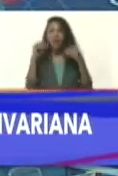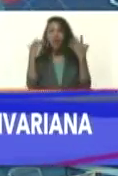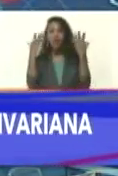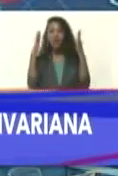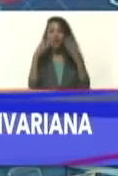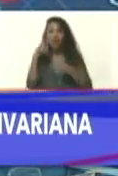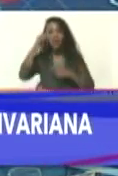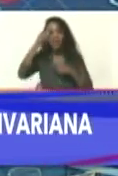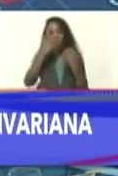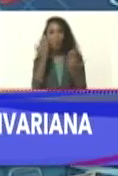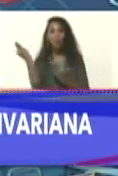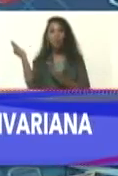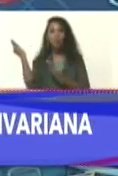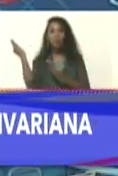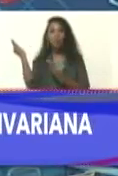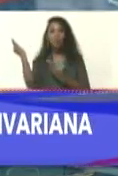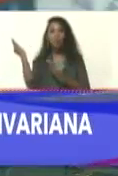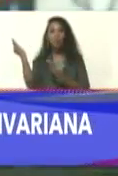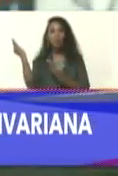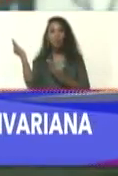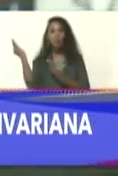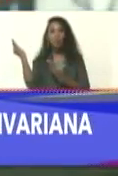Policía Nacional Bolivariana.